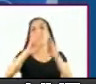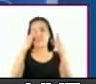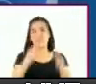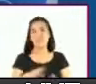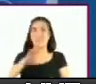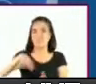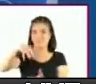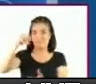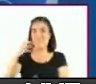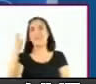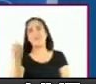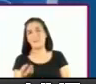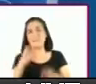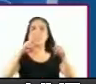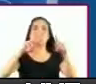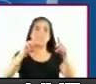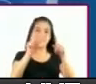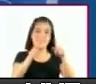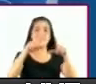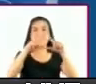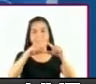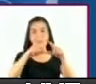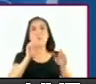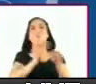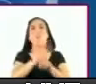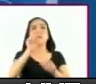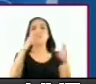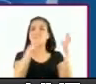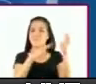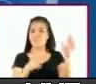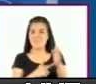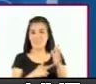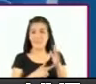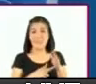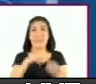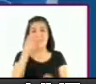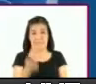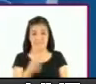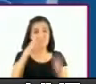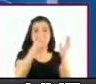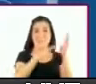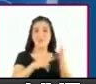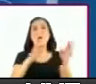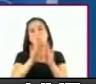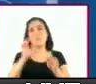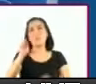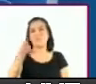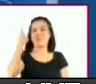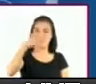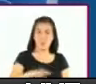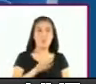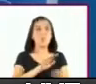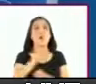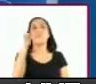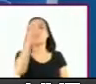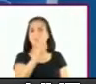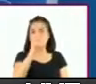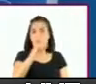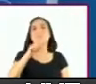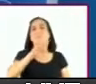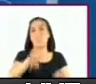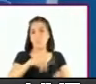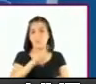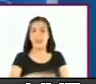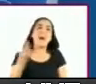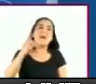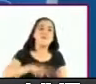términos de esas sucesiones mediante la regla o patrón que sigue. Esa regla o patrón lo han descrito en lenguaje común y a través